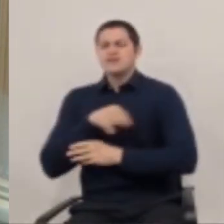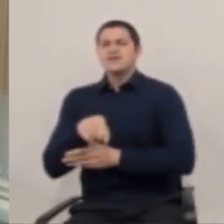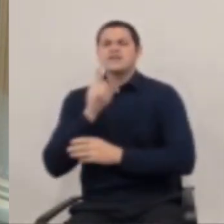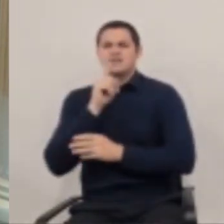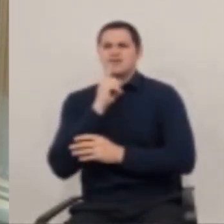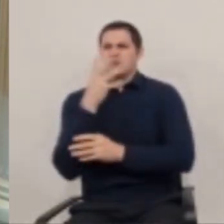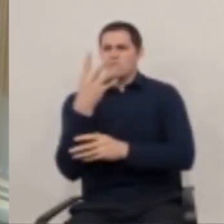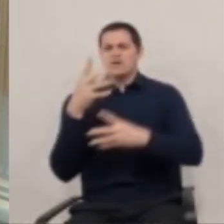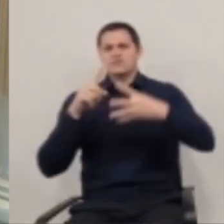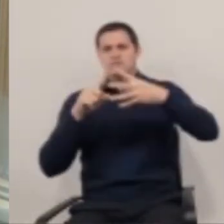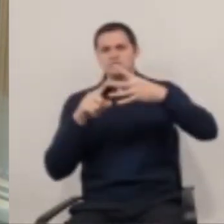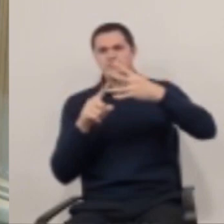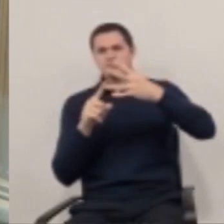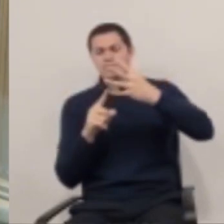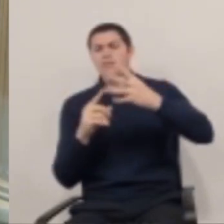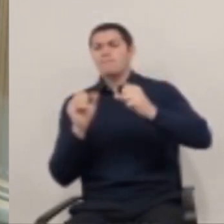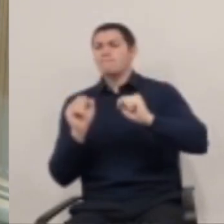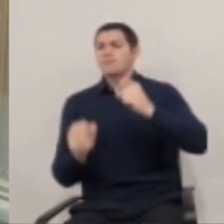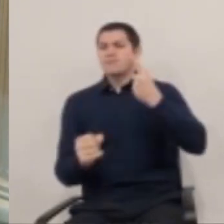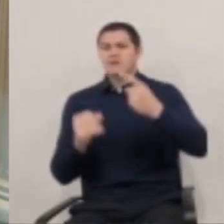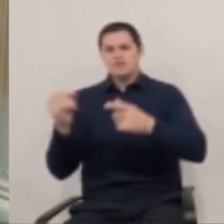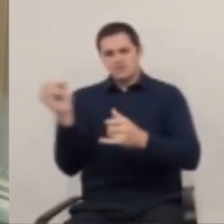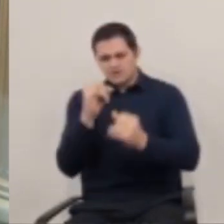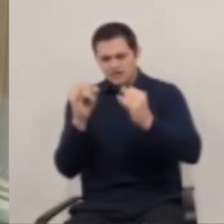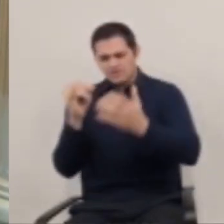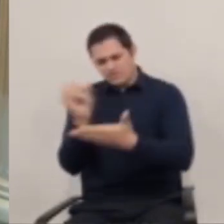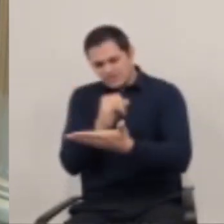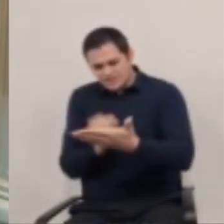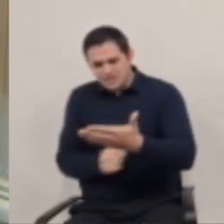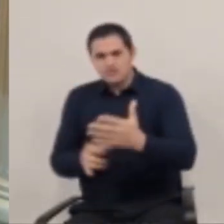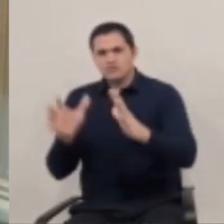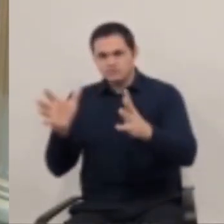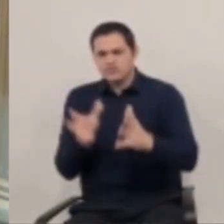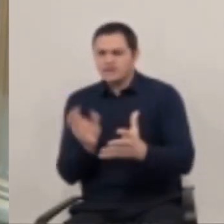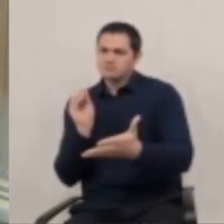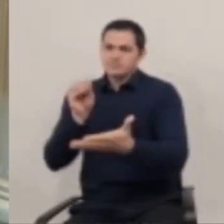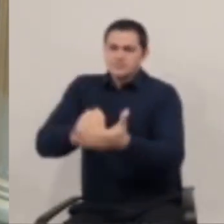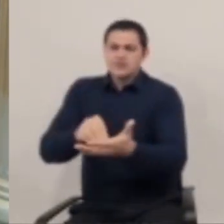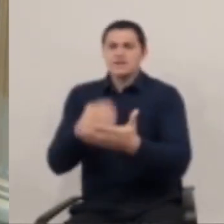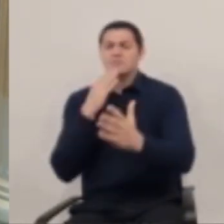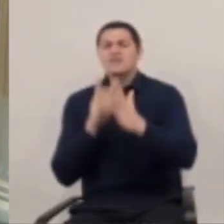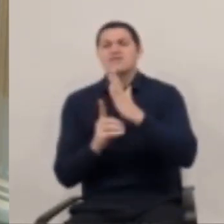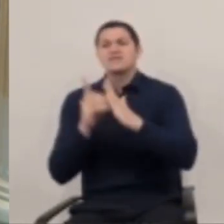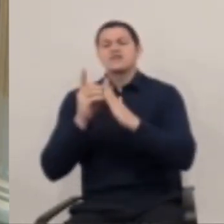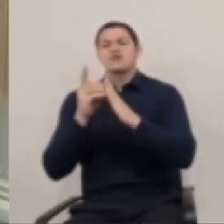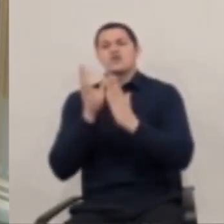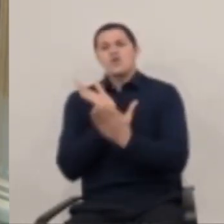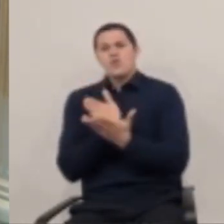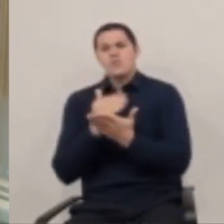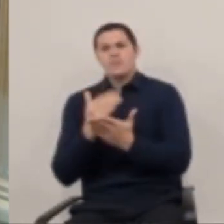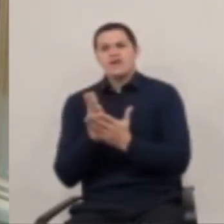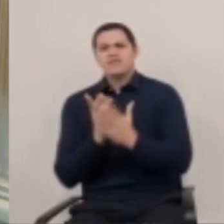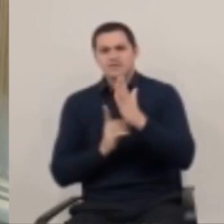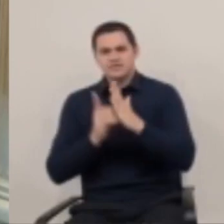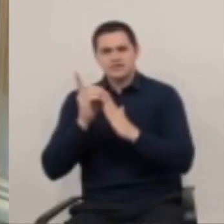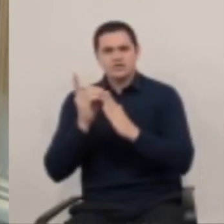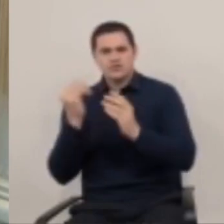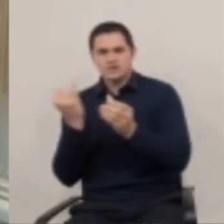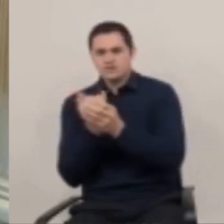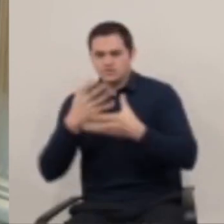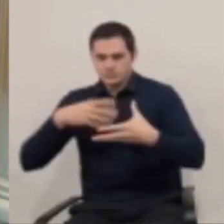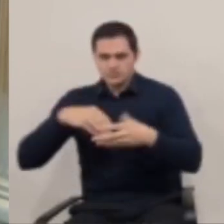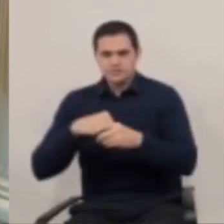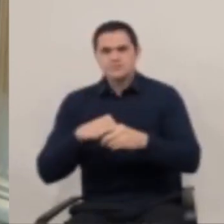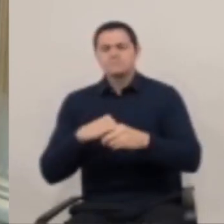entre ellas está el diseño e implementación de una medición institucional, el desarrollo de un plan de desarrollo inclusivo, de formación